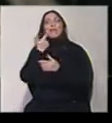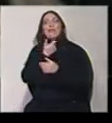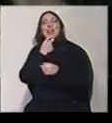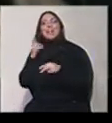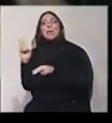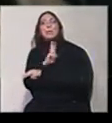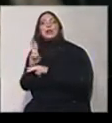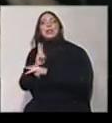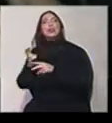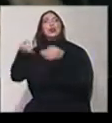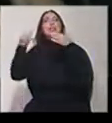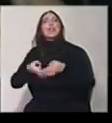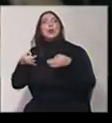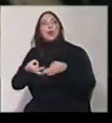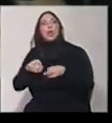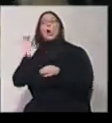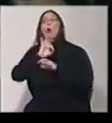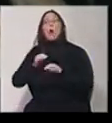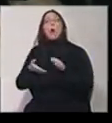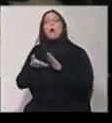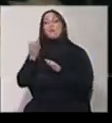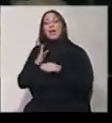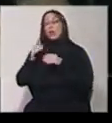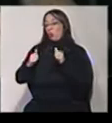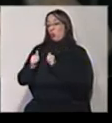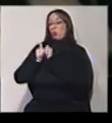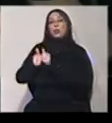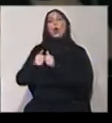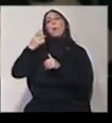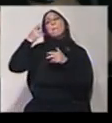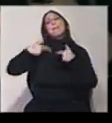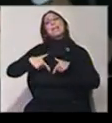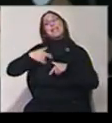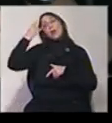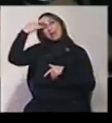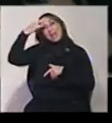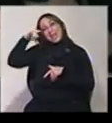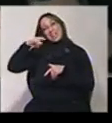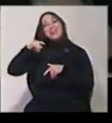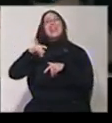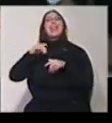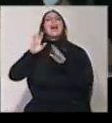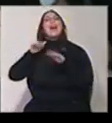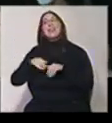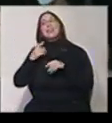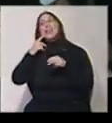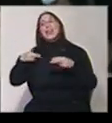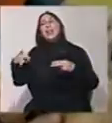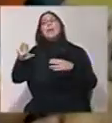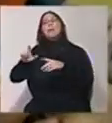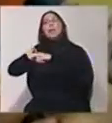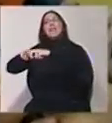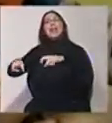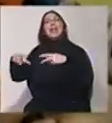algunas circunstancias, o cuando se actúa con el Ministerio de Ganadería, por ejemplo, integrando los equipos de barreras fitosanitarias. El